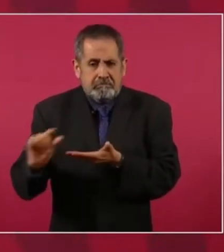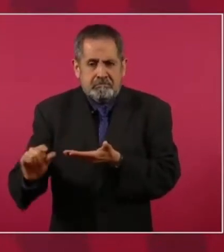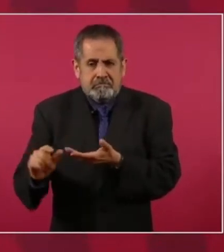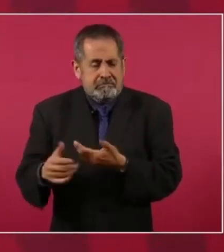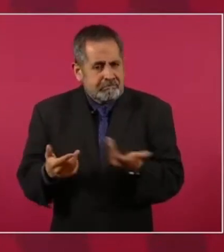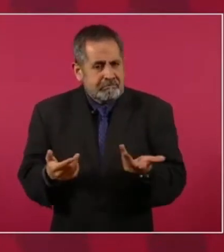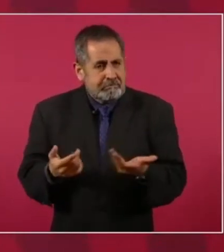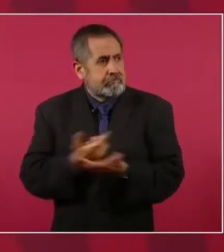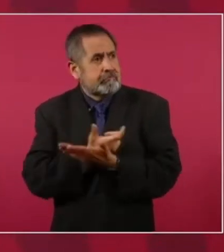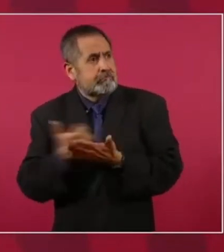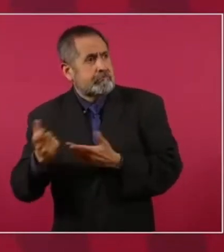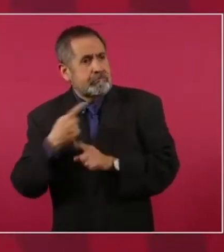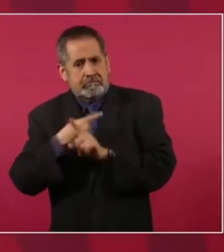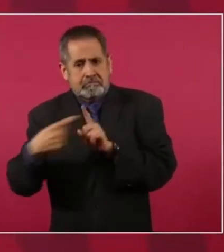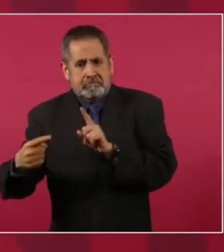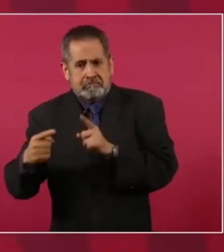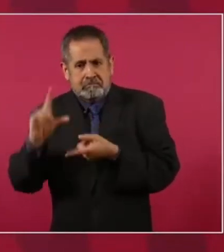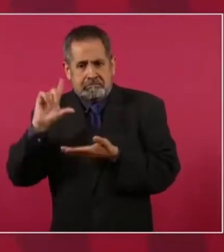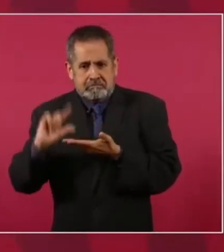del salario.